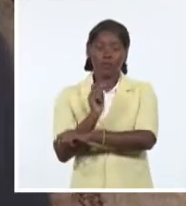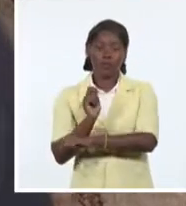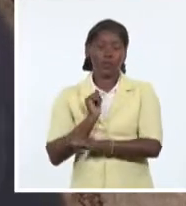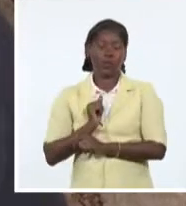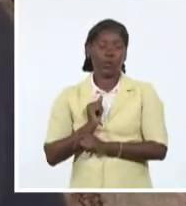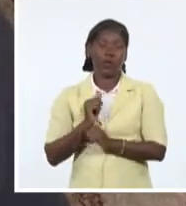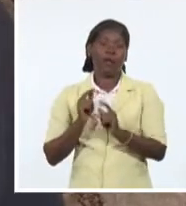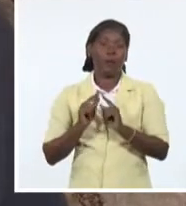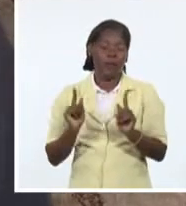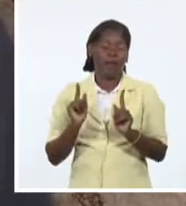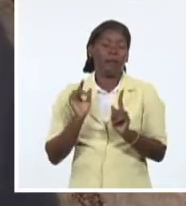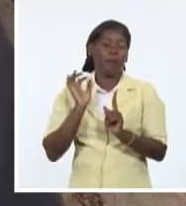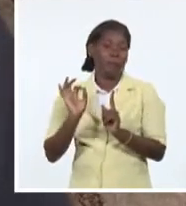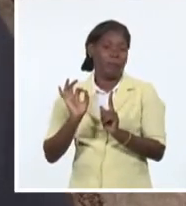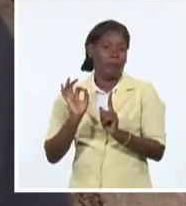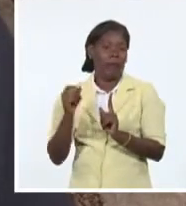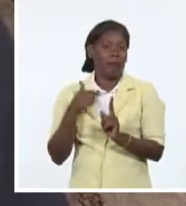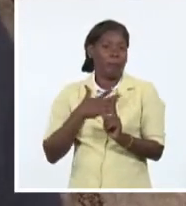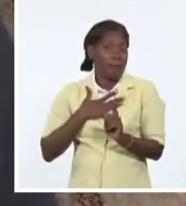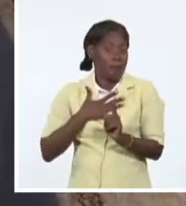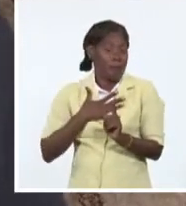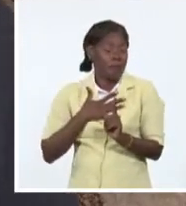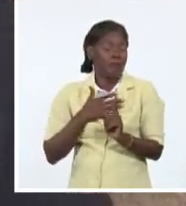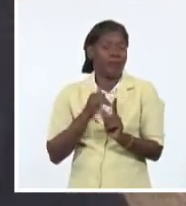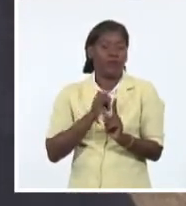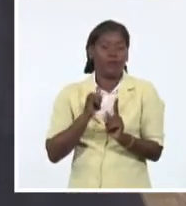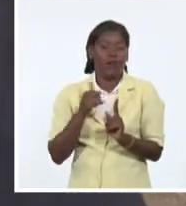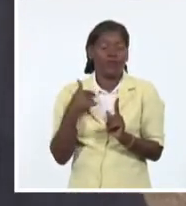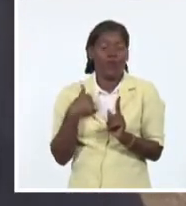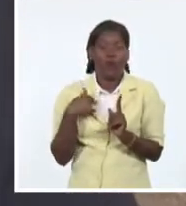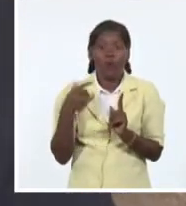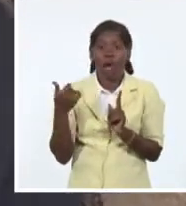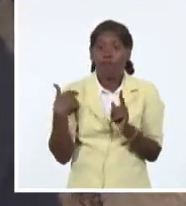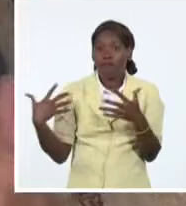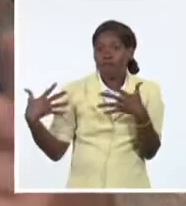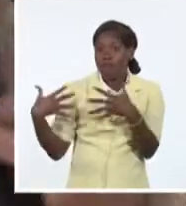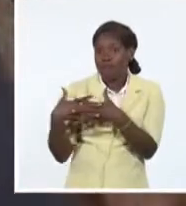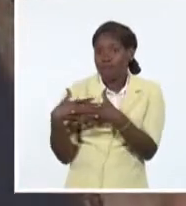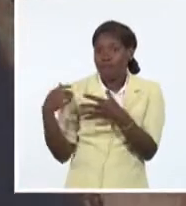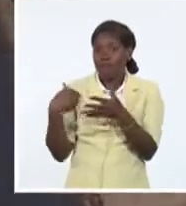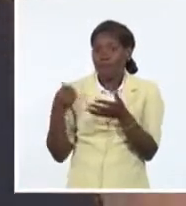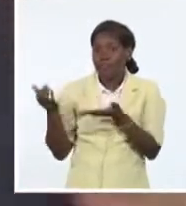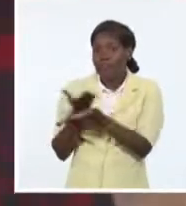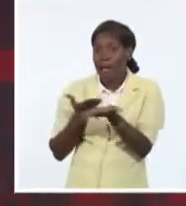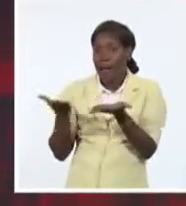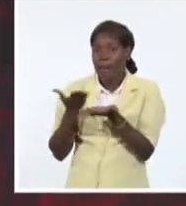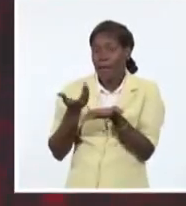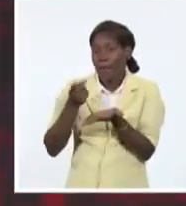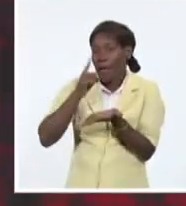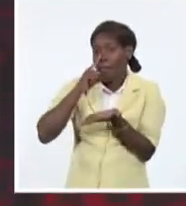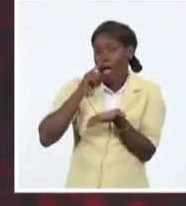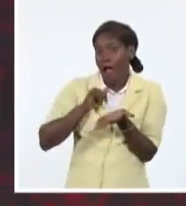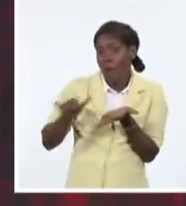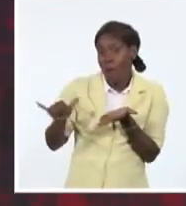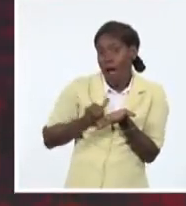Para mí fue muy muy rico uno de ellos era Nelson Domínguez choco